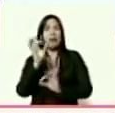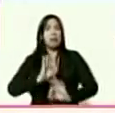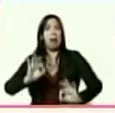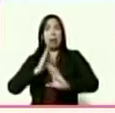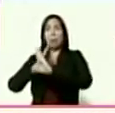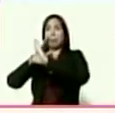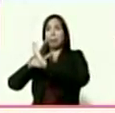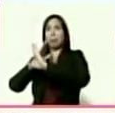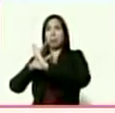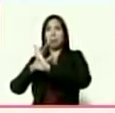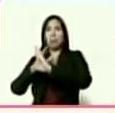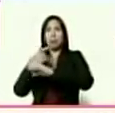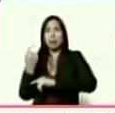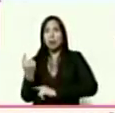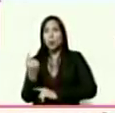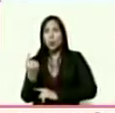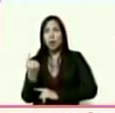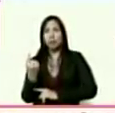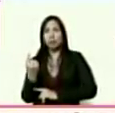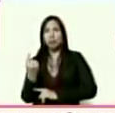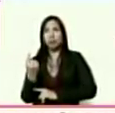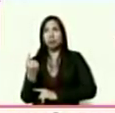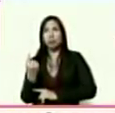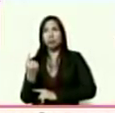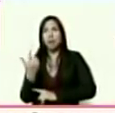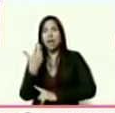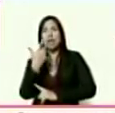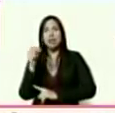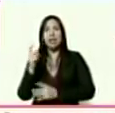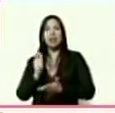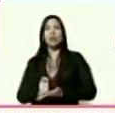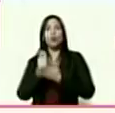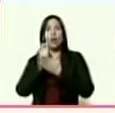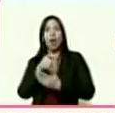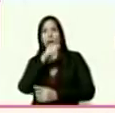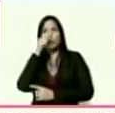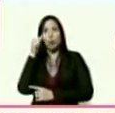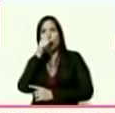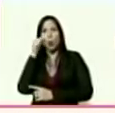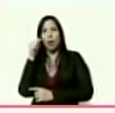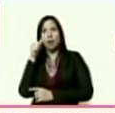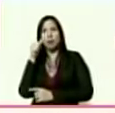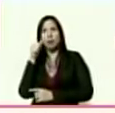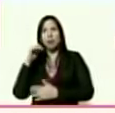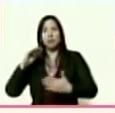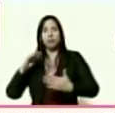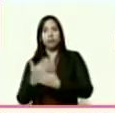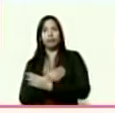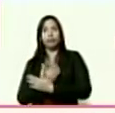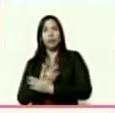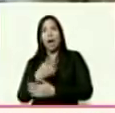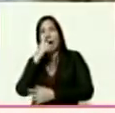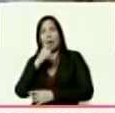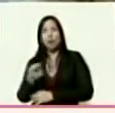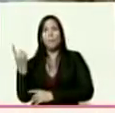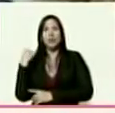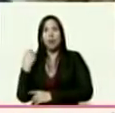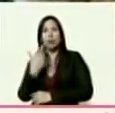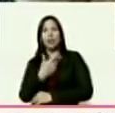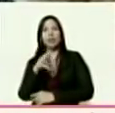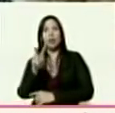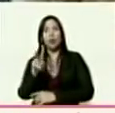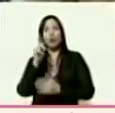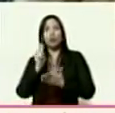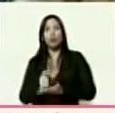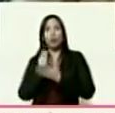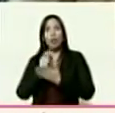Ni una sola. 30 toneladas de drogas se decomisaron el año pasado, creo que fue 32 toneladas. Y este